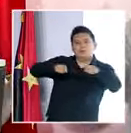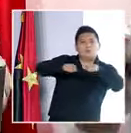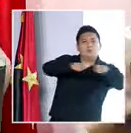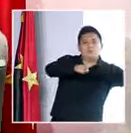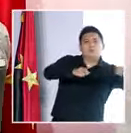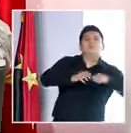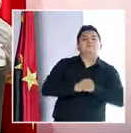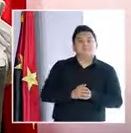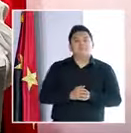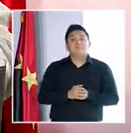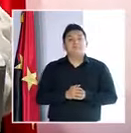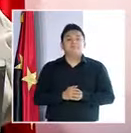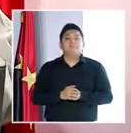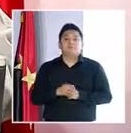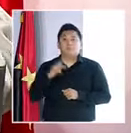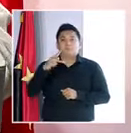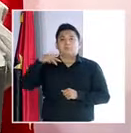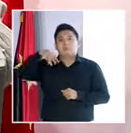gobernación.